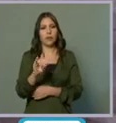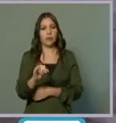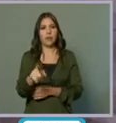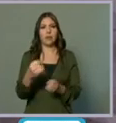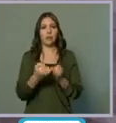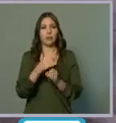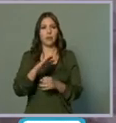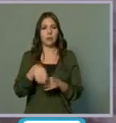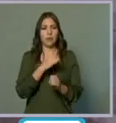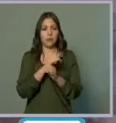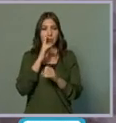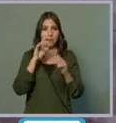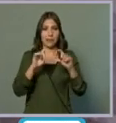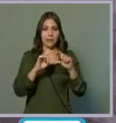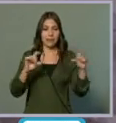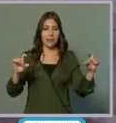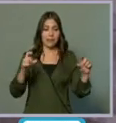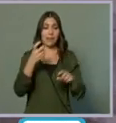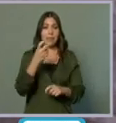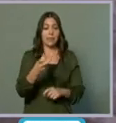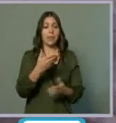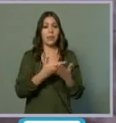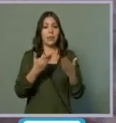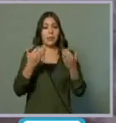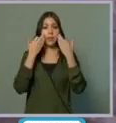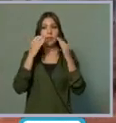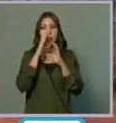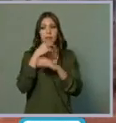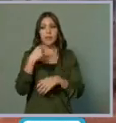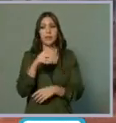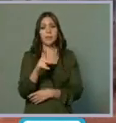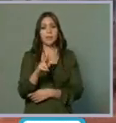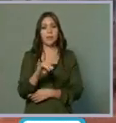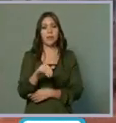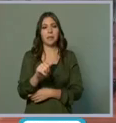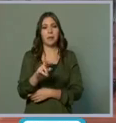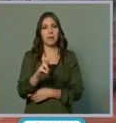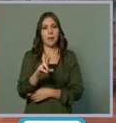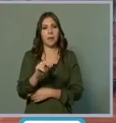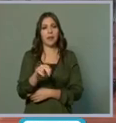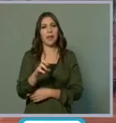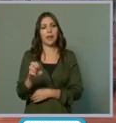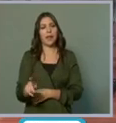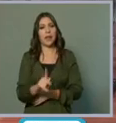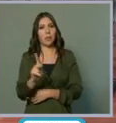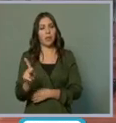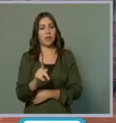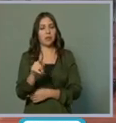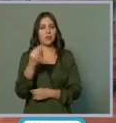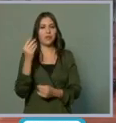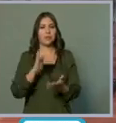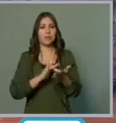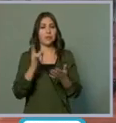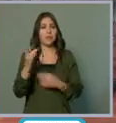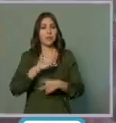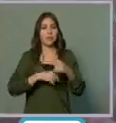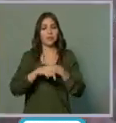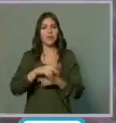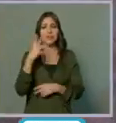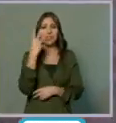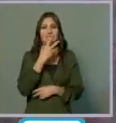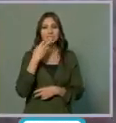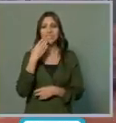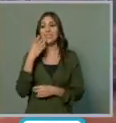apareciendo en pantalla. Y bueno, este tema que presenciamos me decía que se llamaba Primavera en el Pueblo. Así es. Muy bonito tema. Muchas gracias por estar con nosotros. Muchas